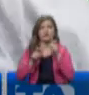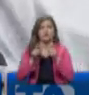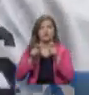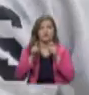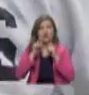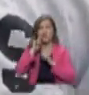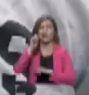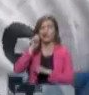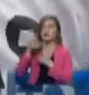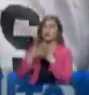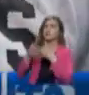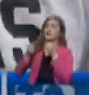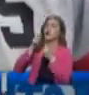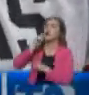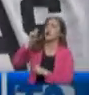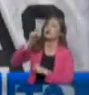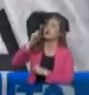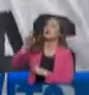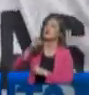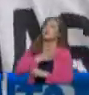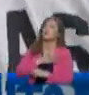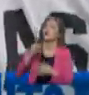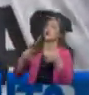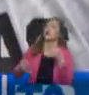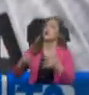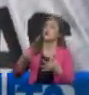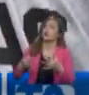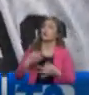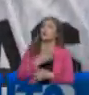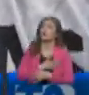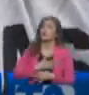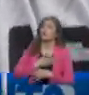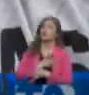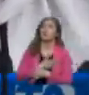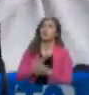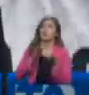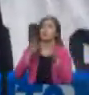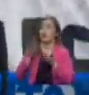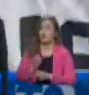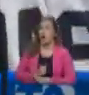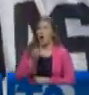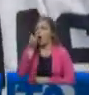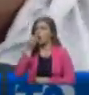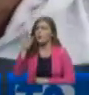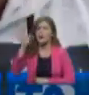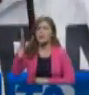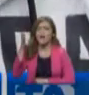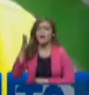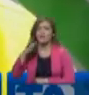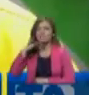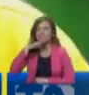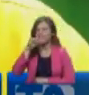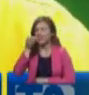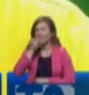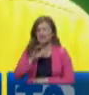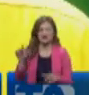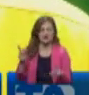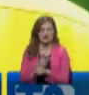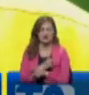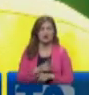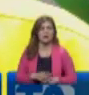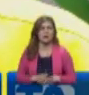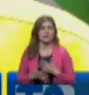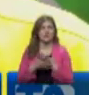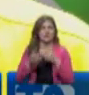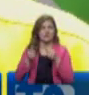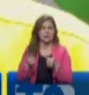de la celda, están que gritan que quieren justicia, que aquí están muriéndose de hambre, es una porquería. En la cárcel tienen que tratarlos